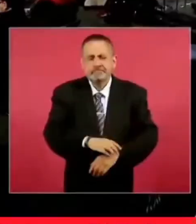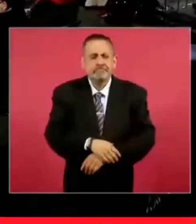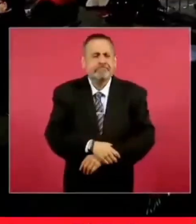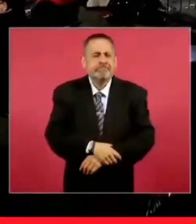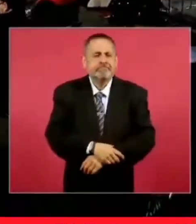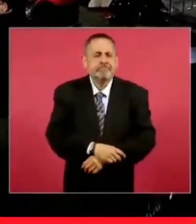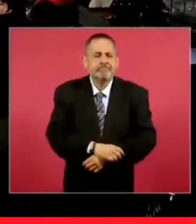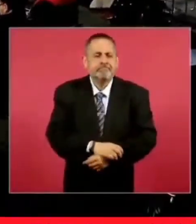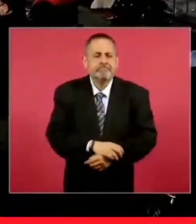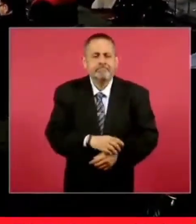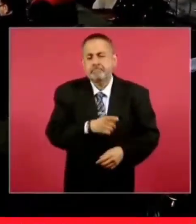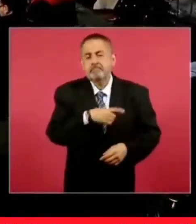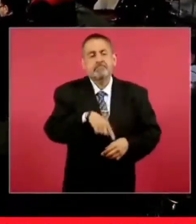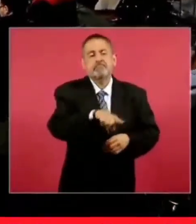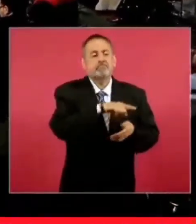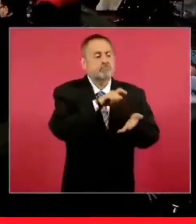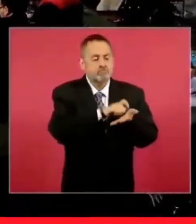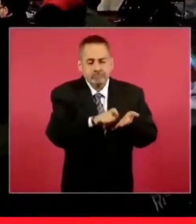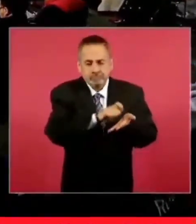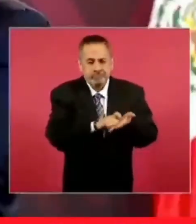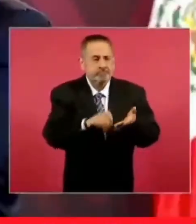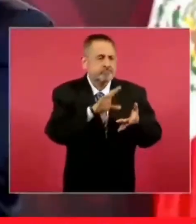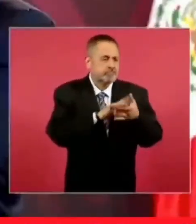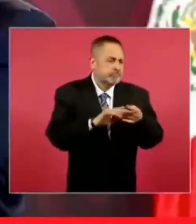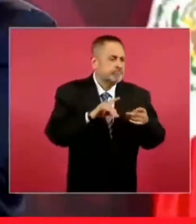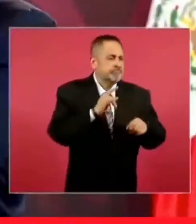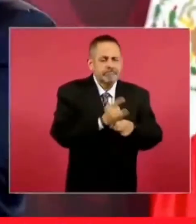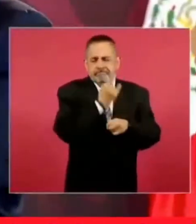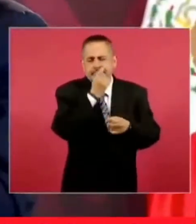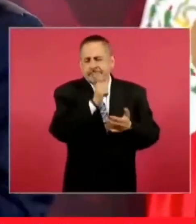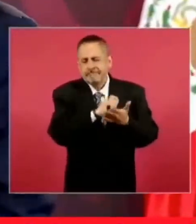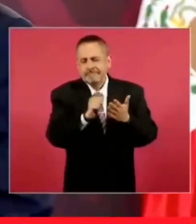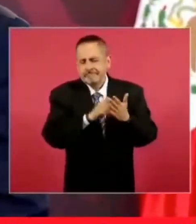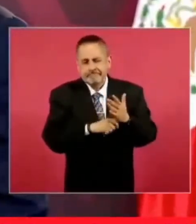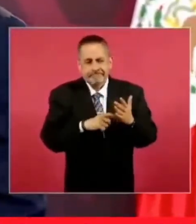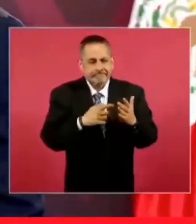y de los escritores e intelectuales orgánicos.